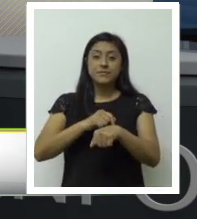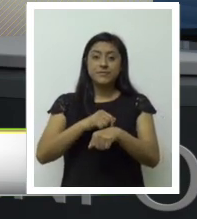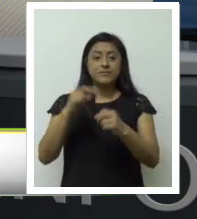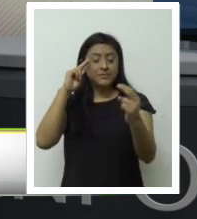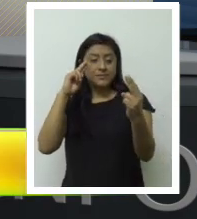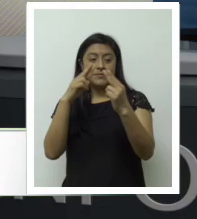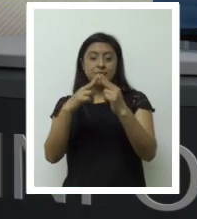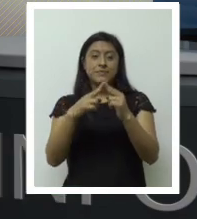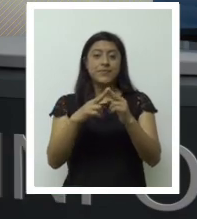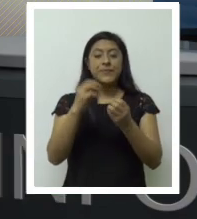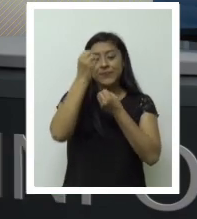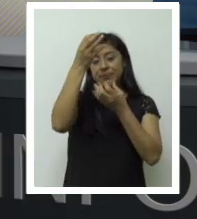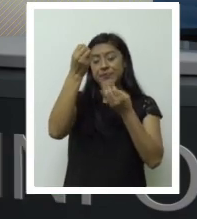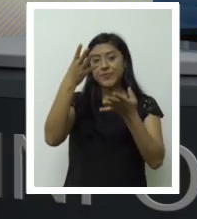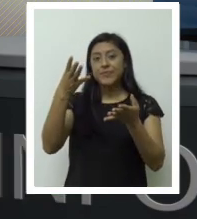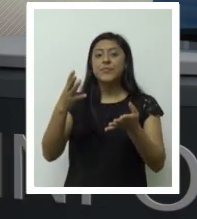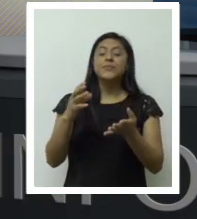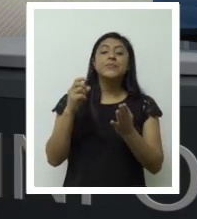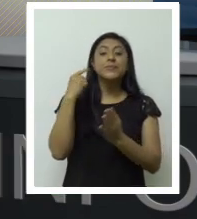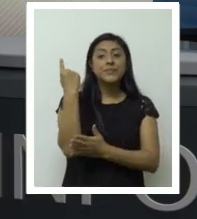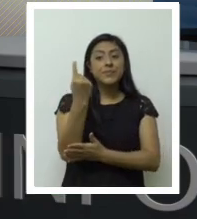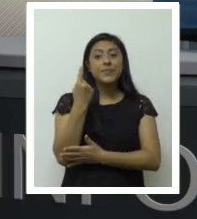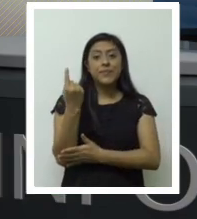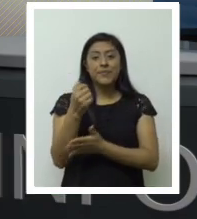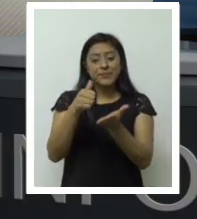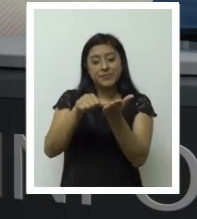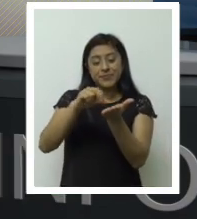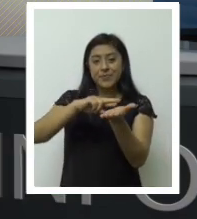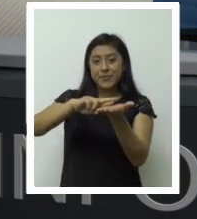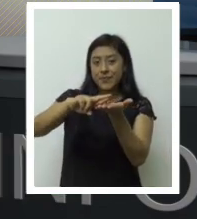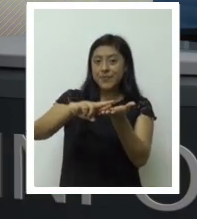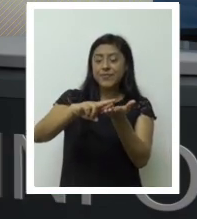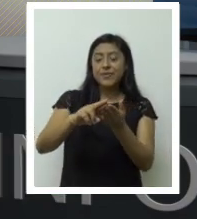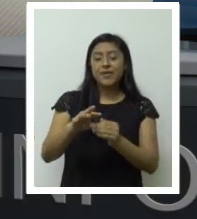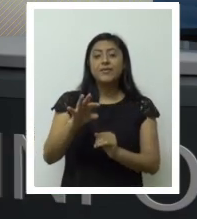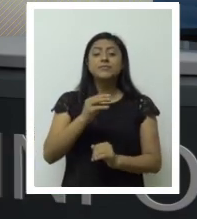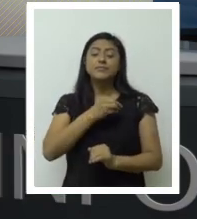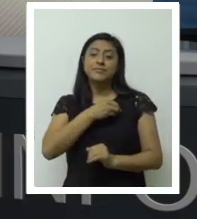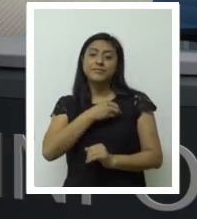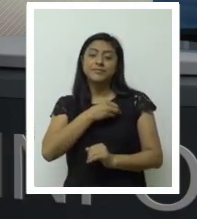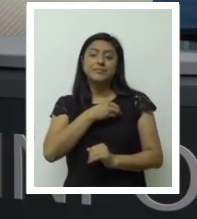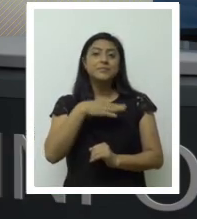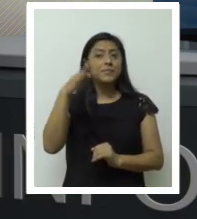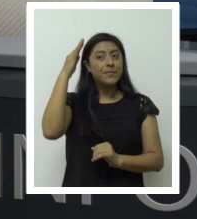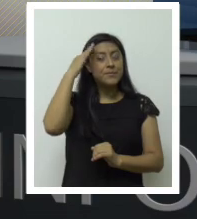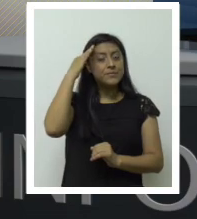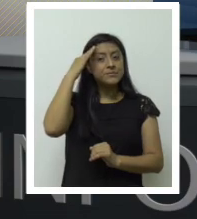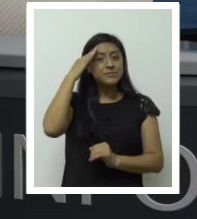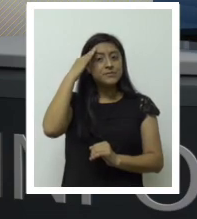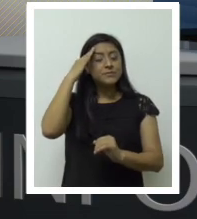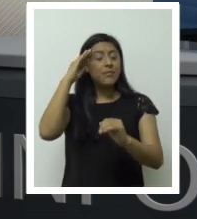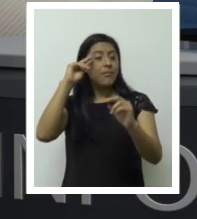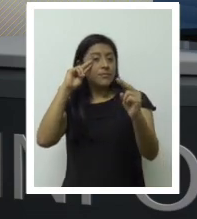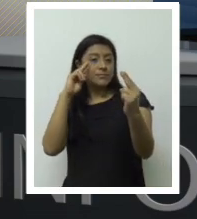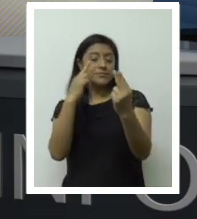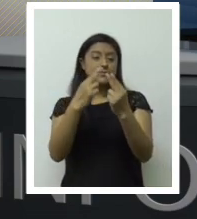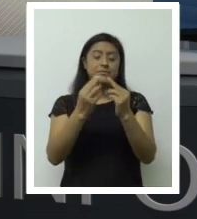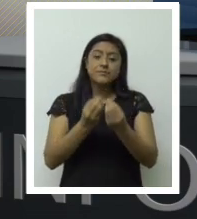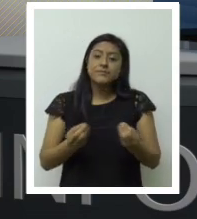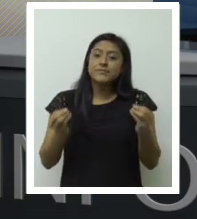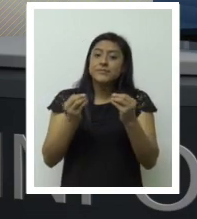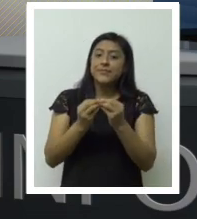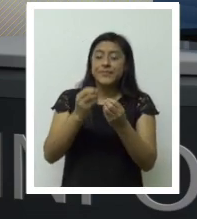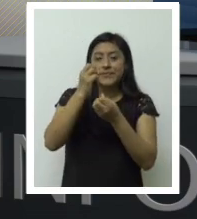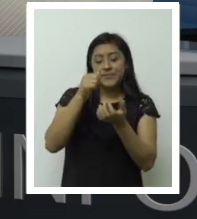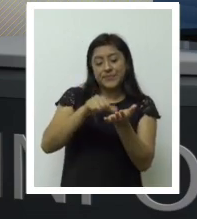este espacio, usted conocerá detalles del acontecer y acciones de la institución. Si quiere saber más, le invito a que nos siga en nuestras